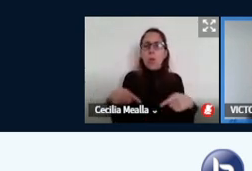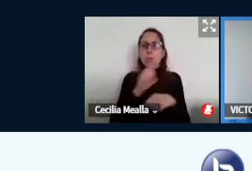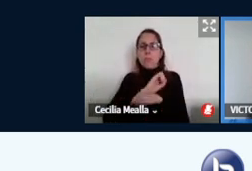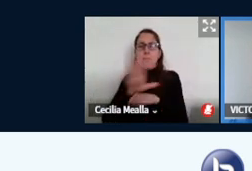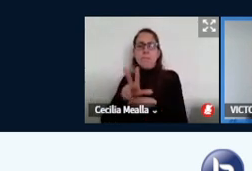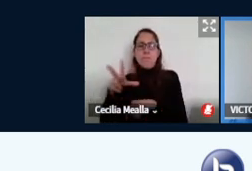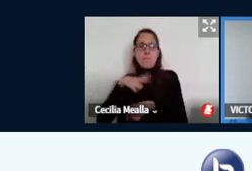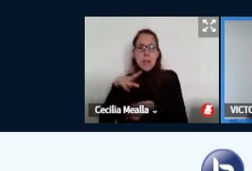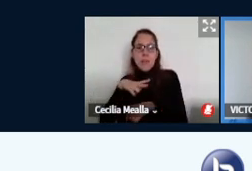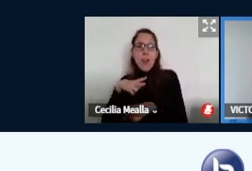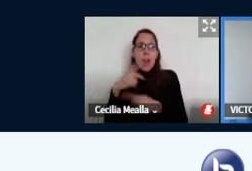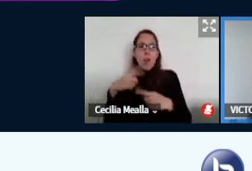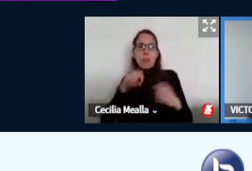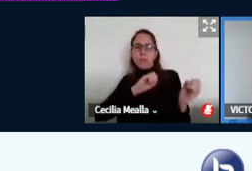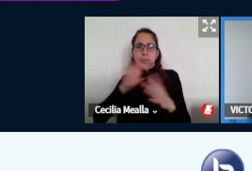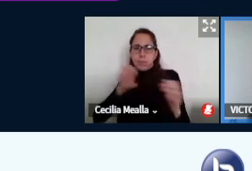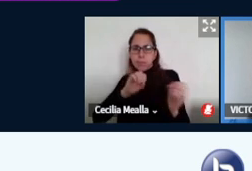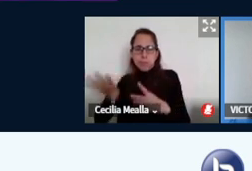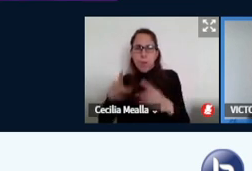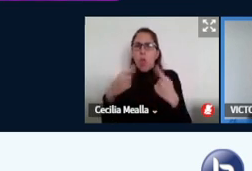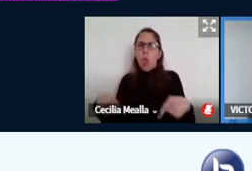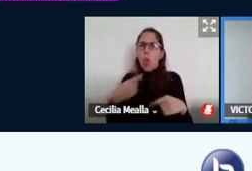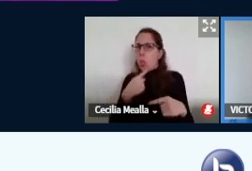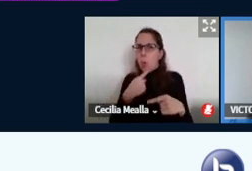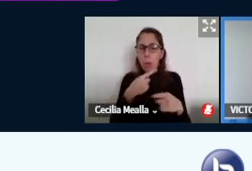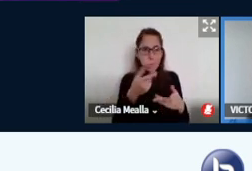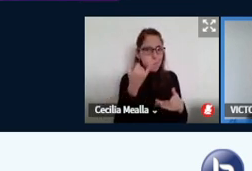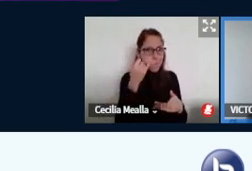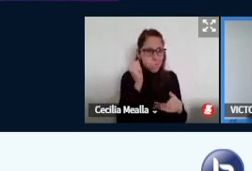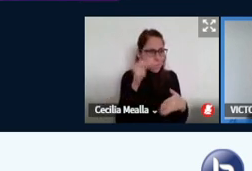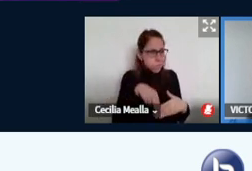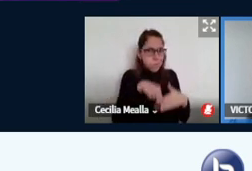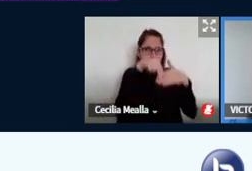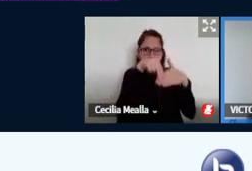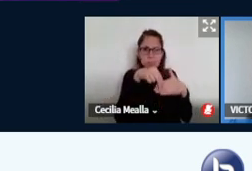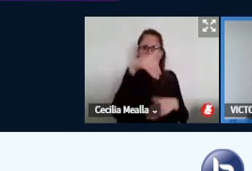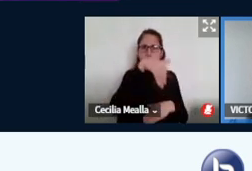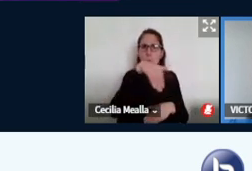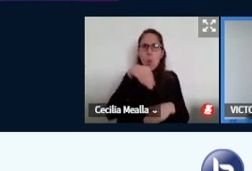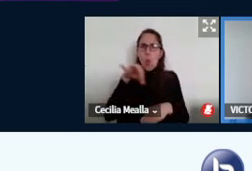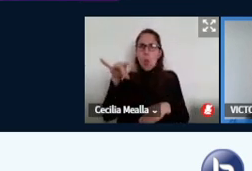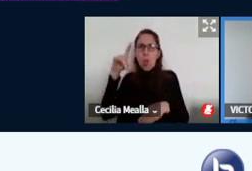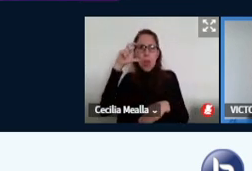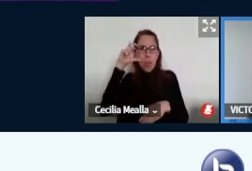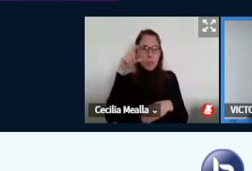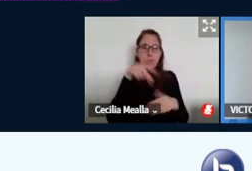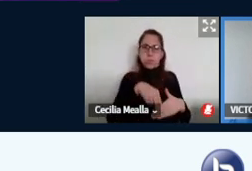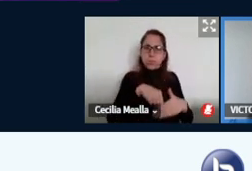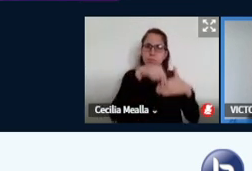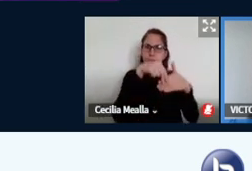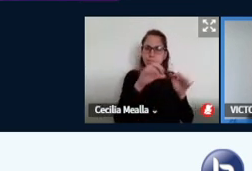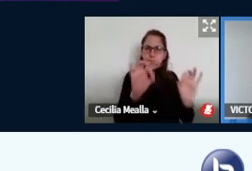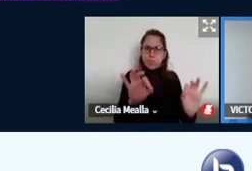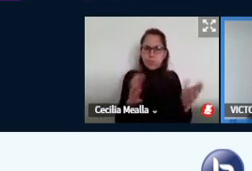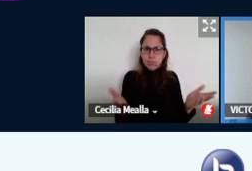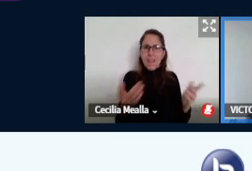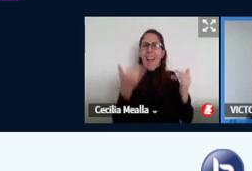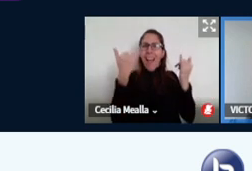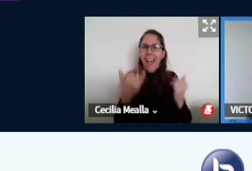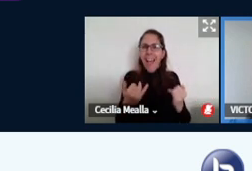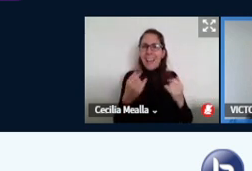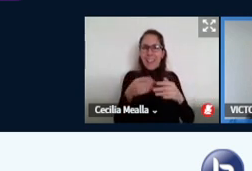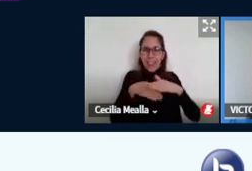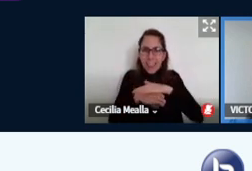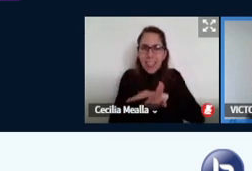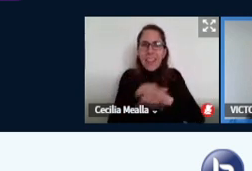mail dudas sobre cosas que están cargadas en la Moodle. O sea, en esa como transparente o paddle